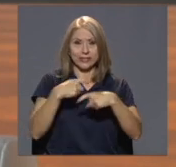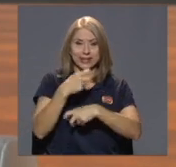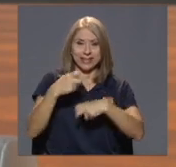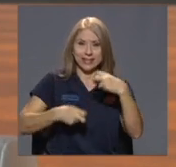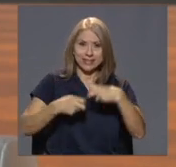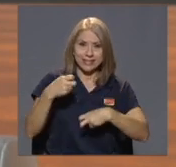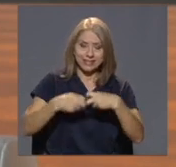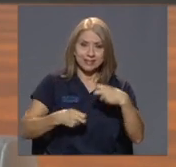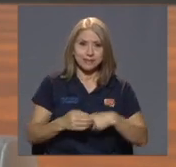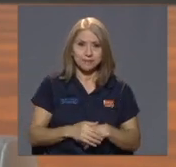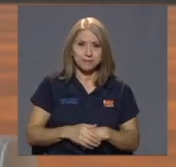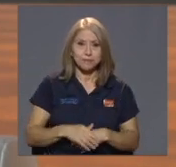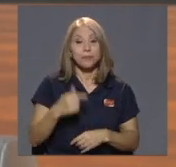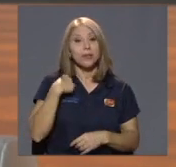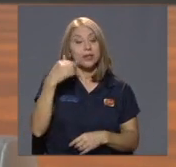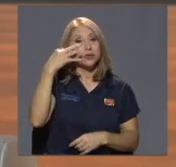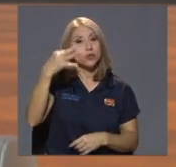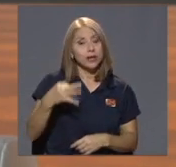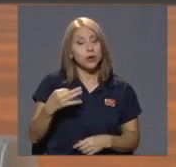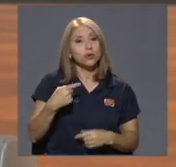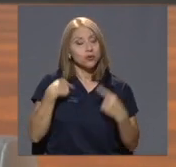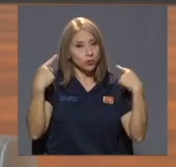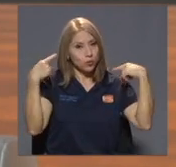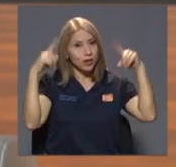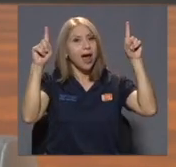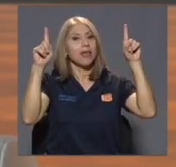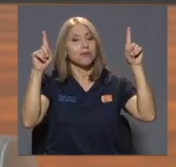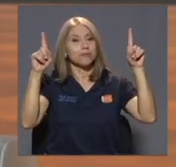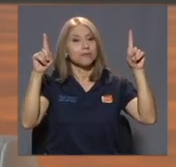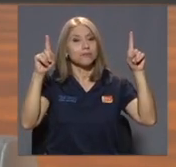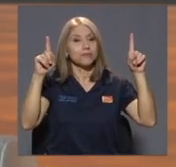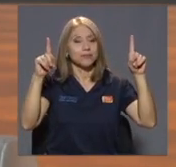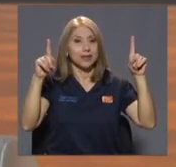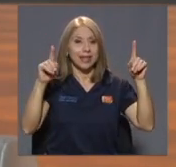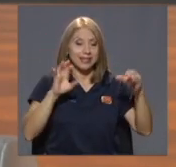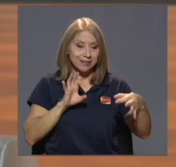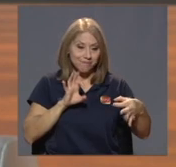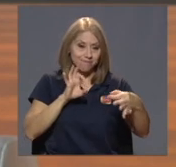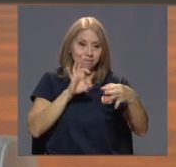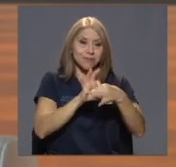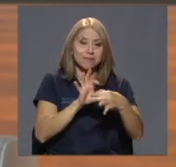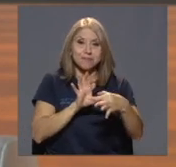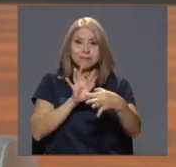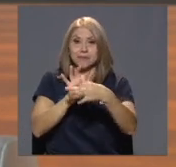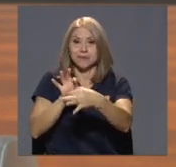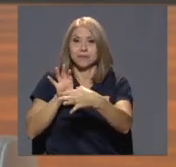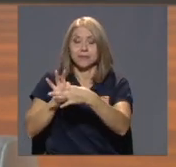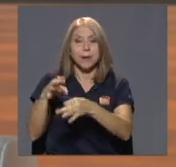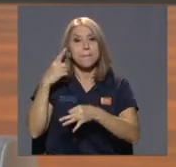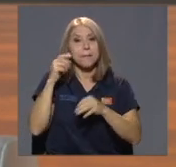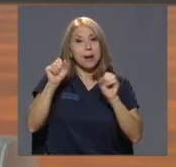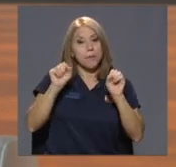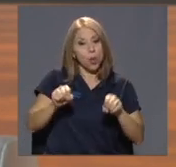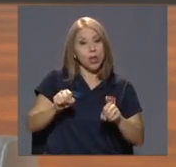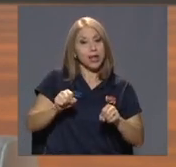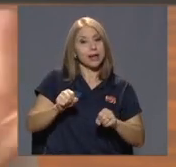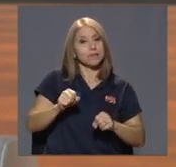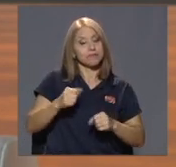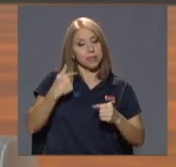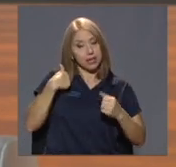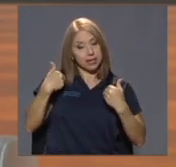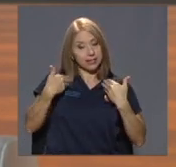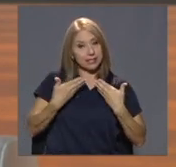que he logrado hacer ese enganche para poder estar ahí a la mano cuando me